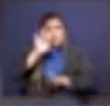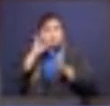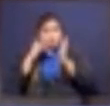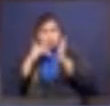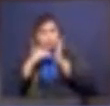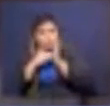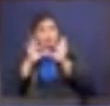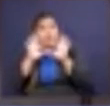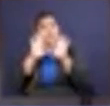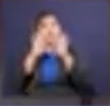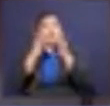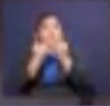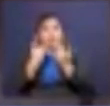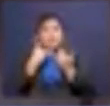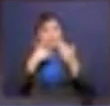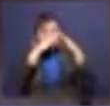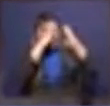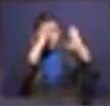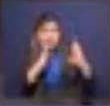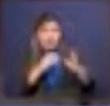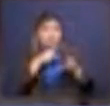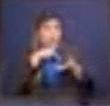148.000 familias.